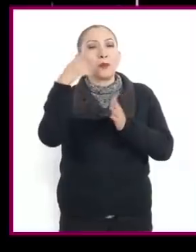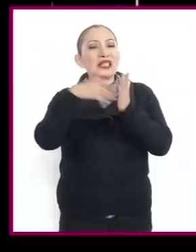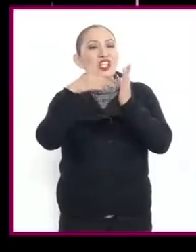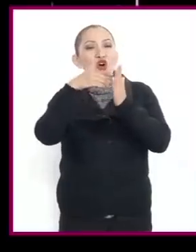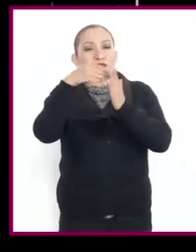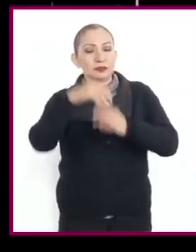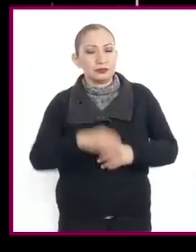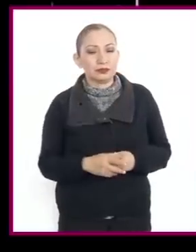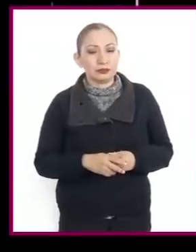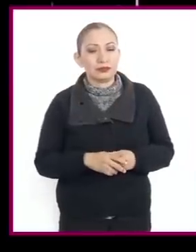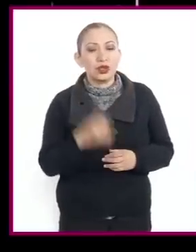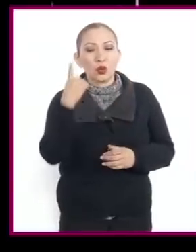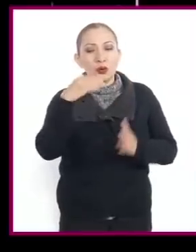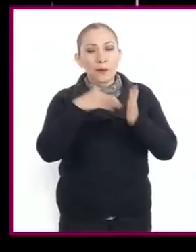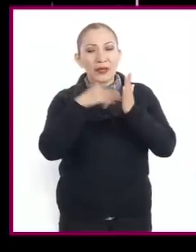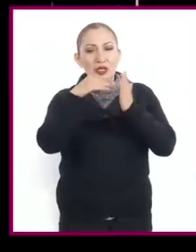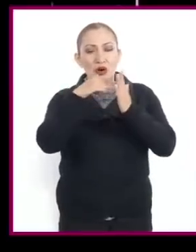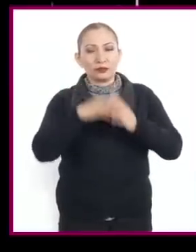1.000.000.